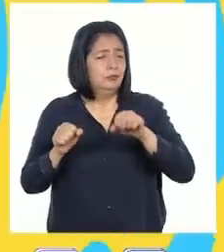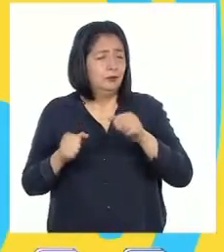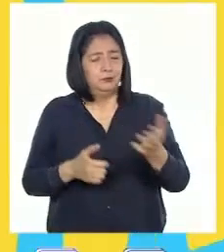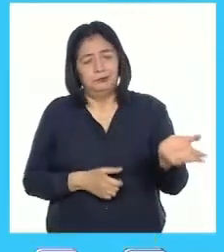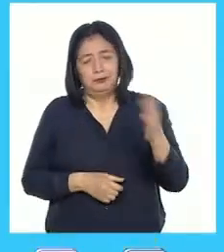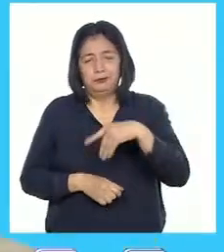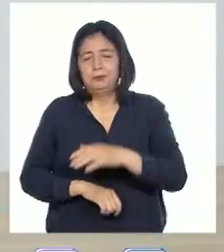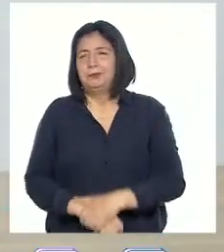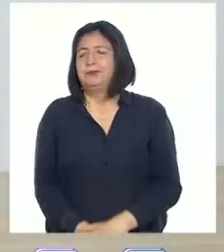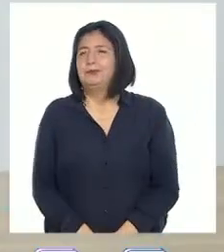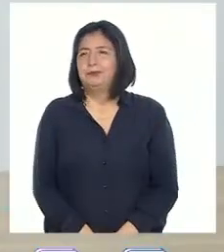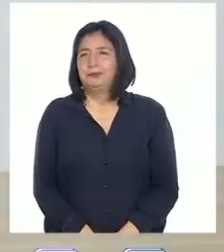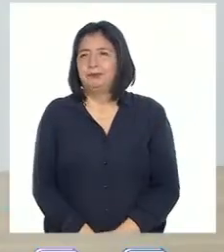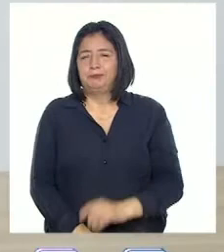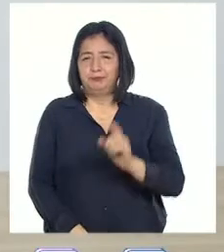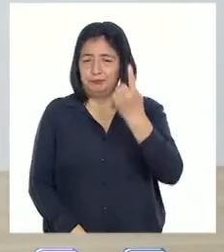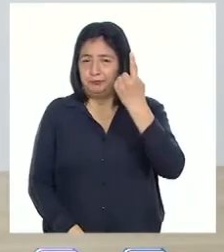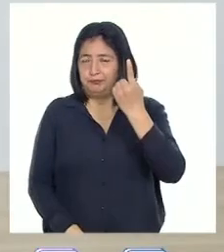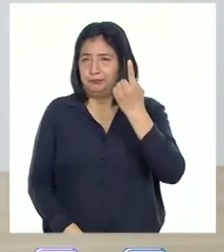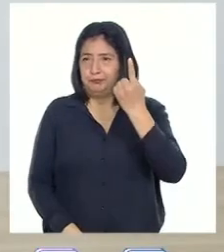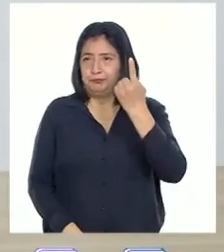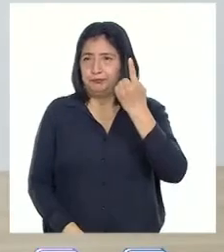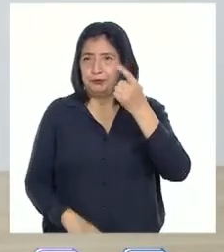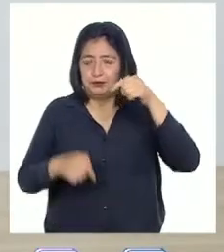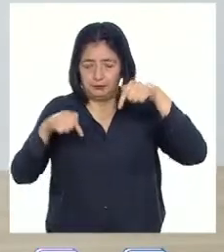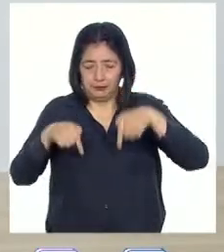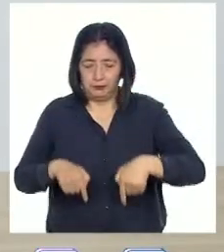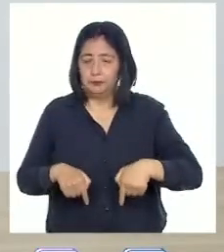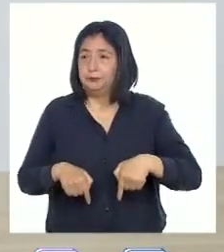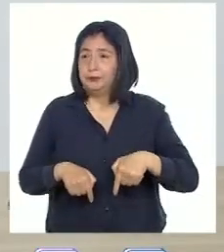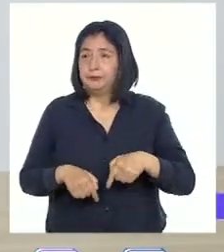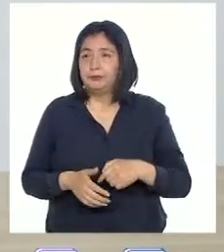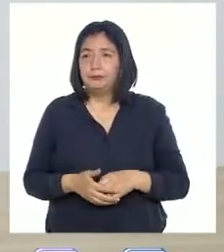hacerlo! Primer nivel, bajo.